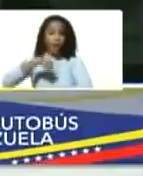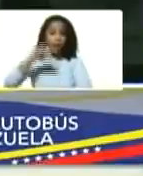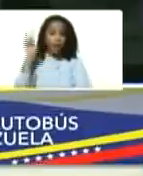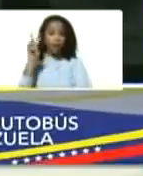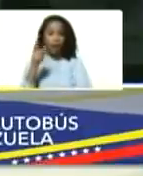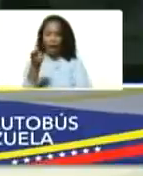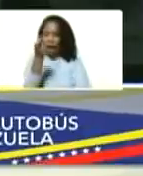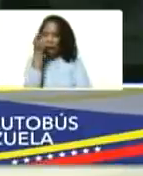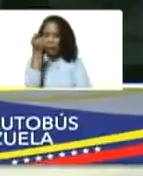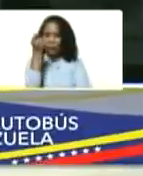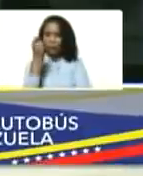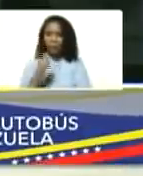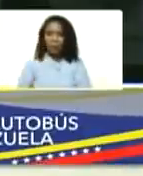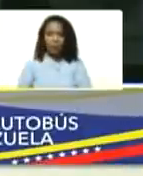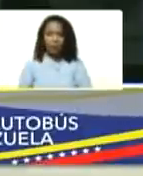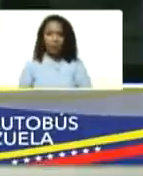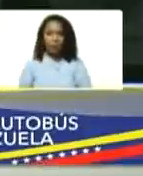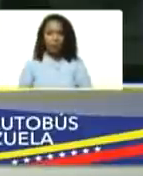jara